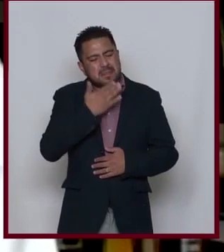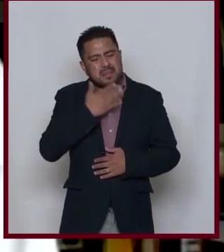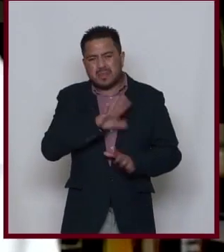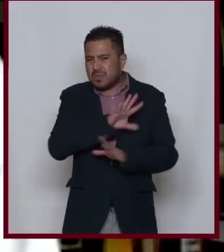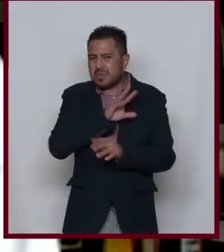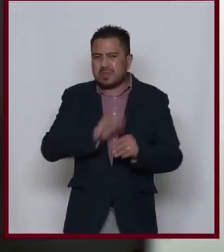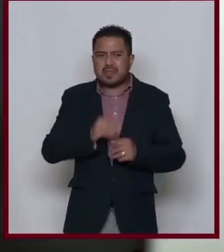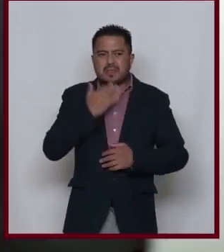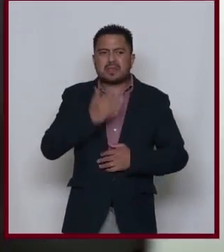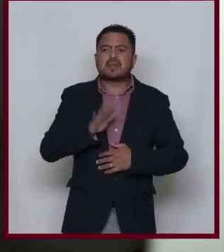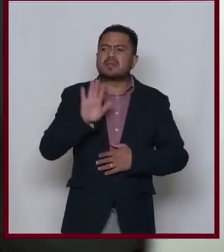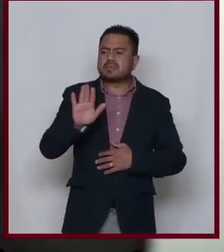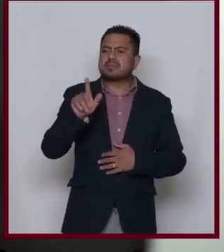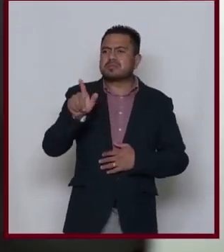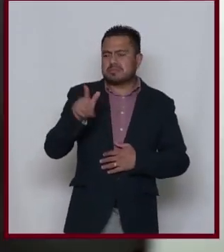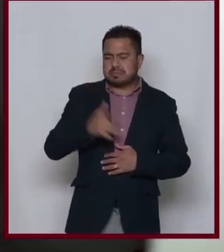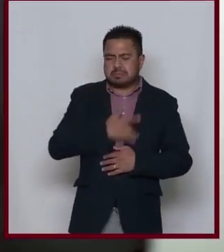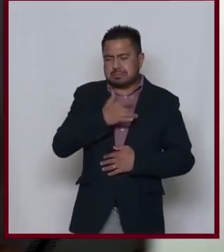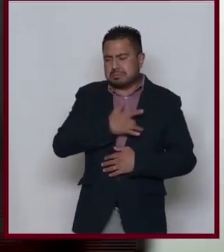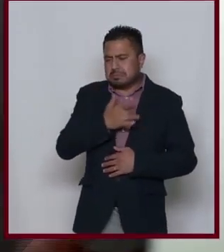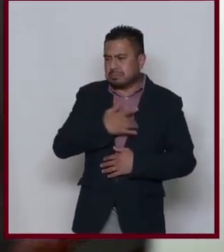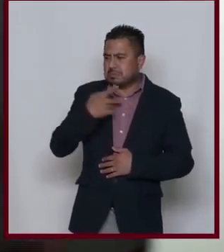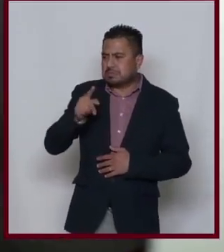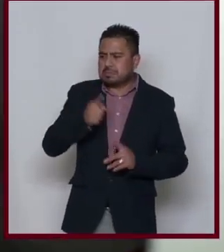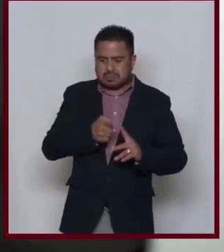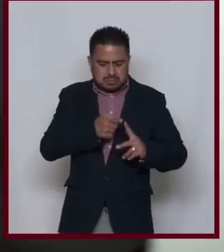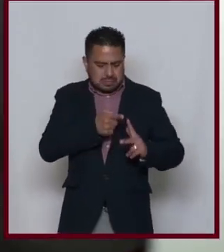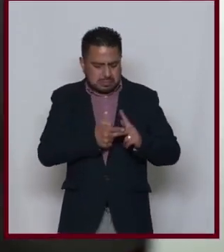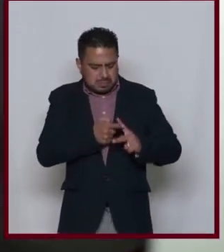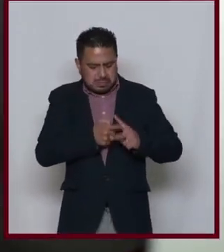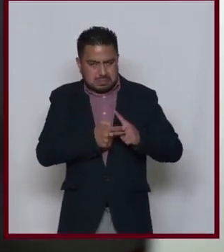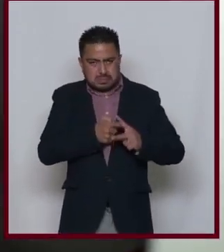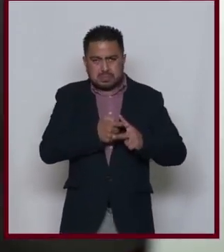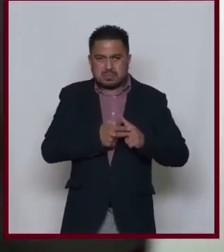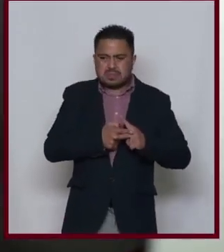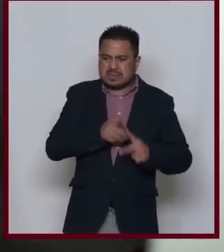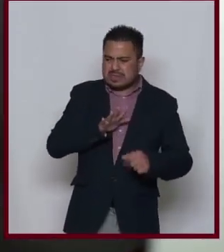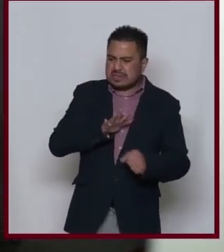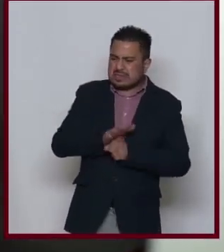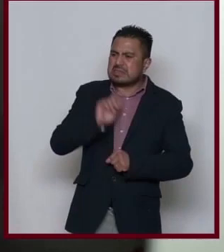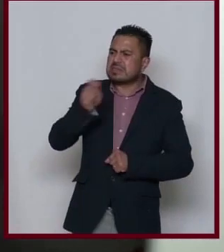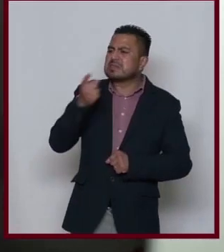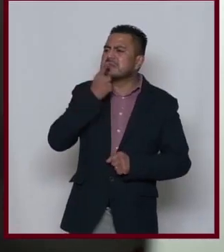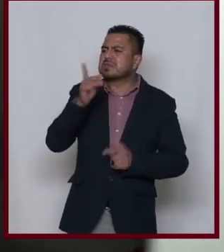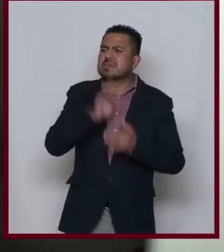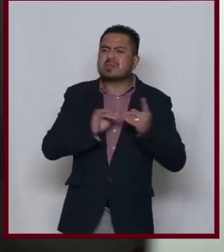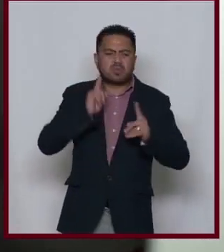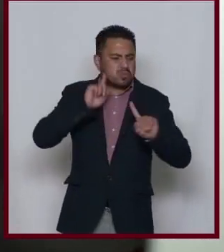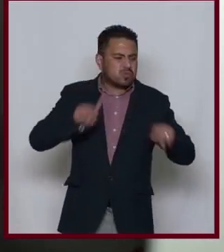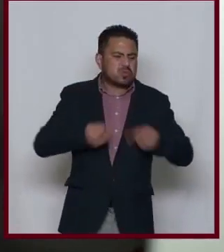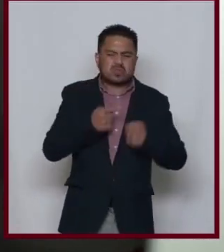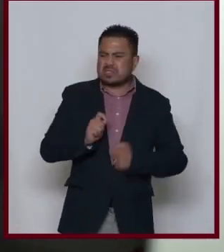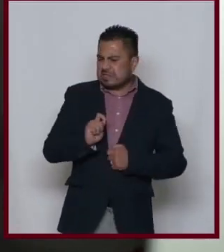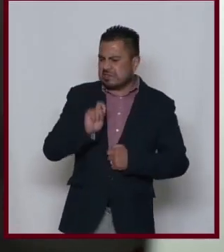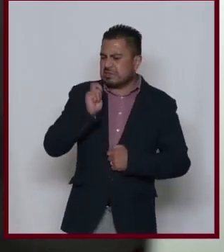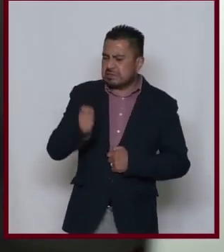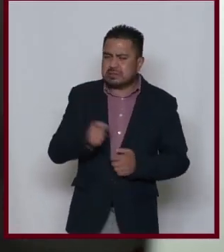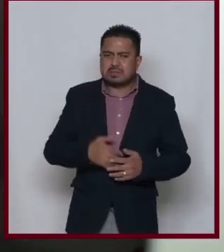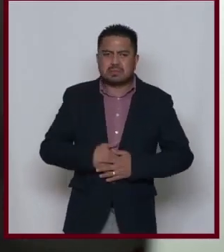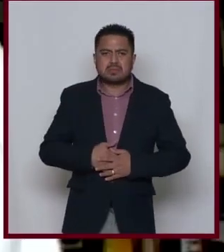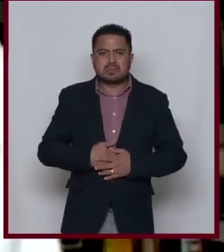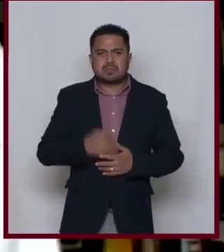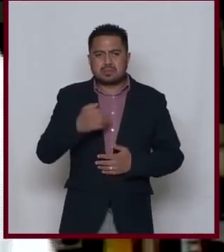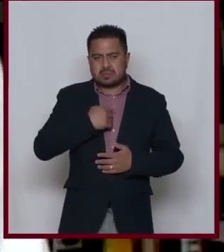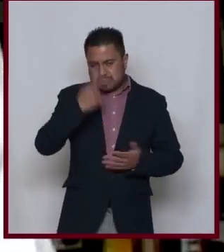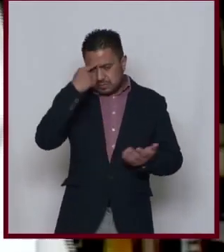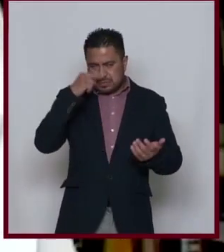bien. Desde la perspectiva de las matemáticas, ¿qué diría usted que es la música? Yo creo que